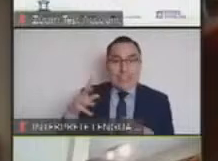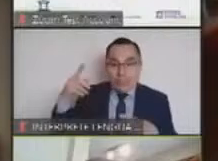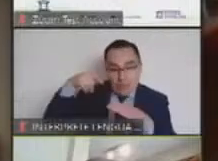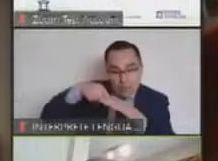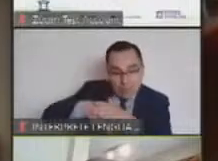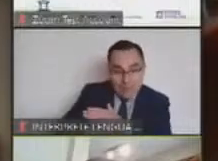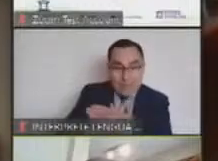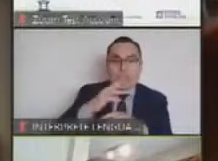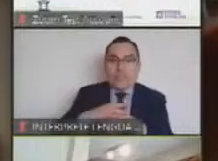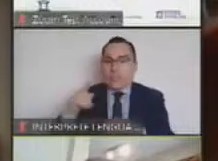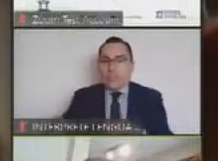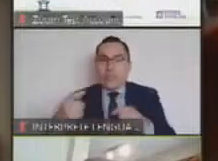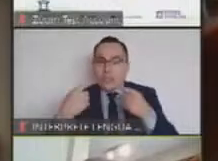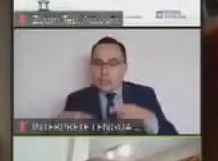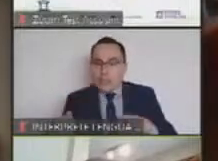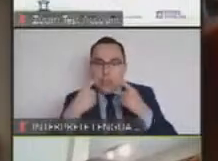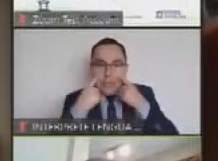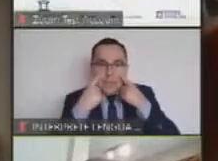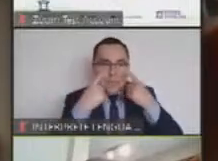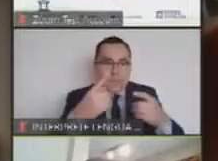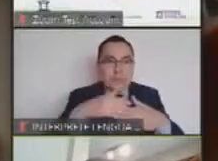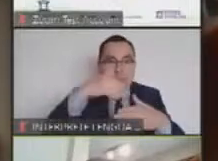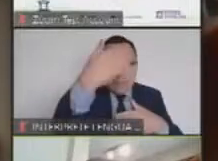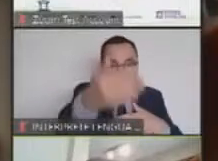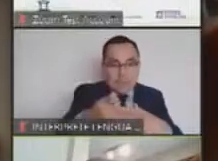la perspectiva externa.